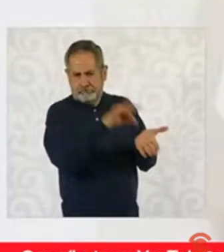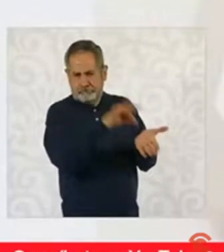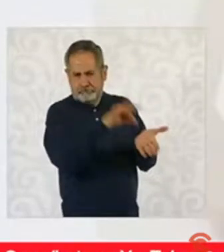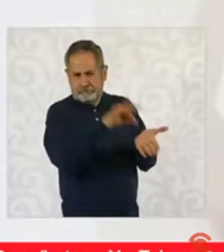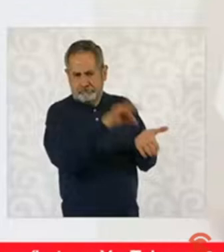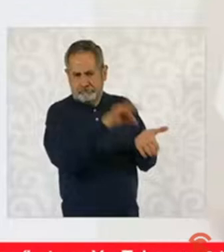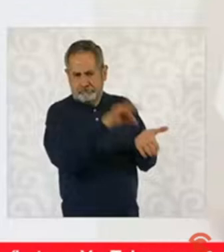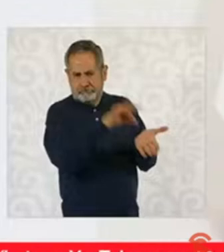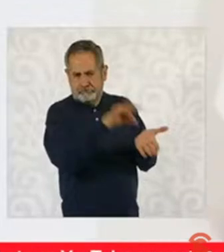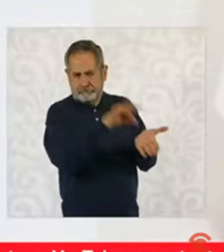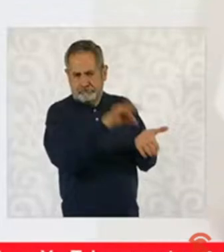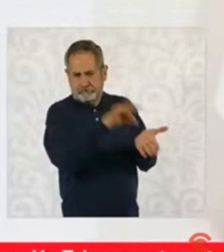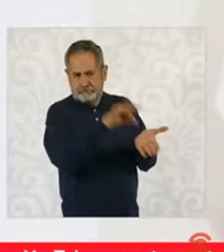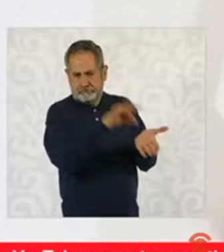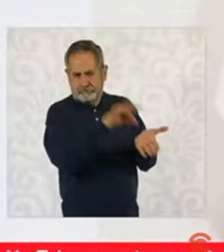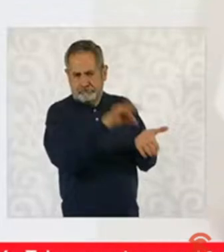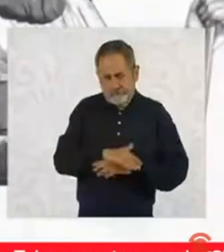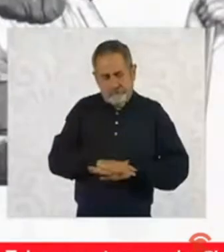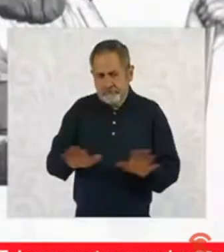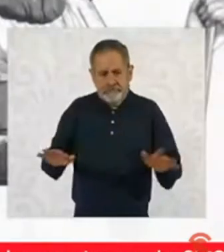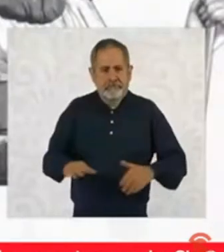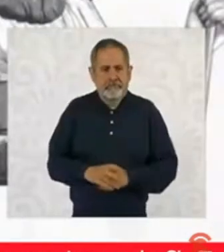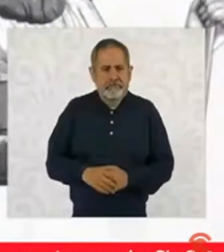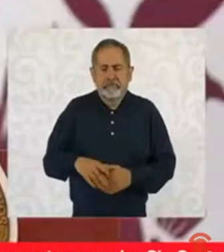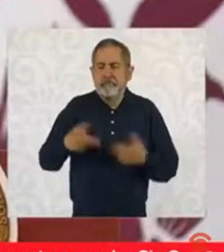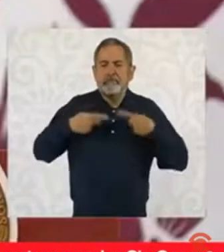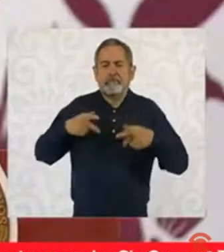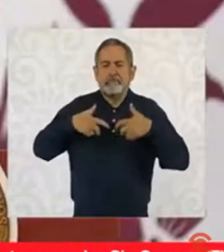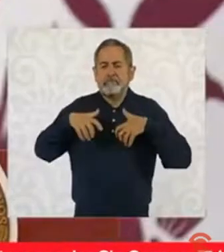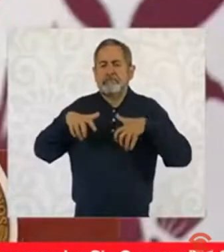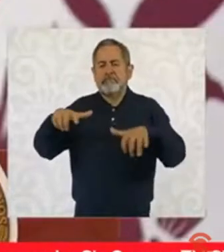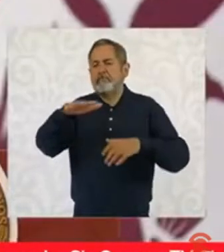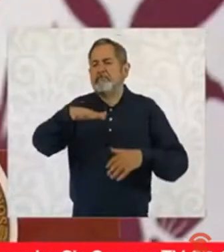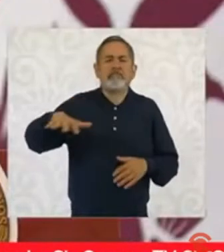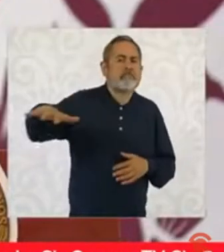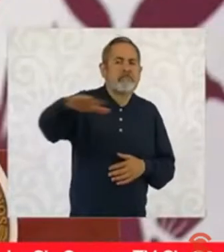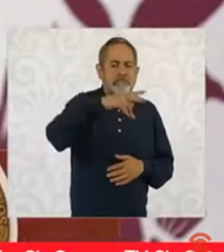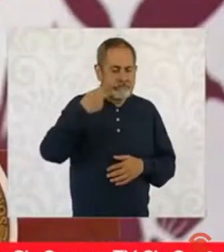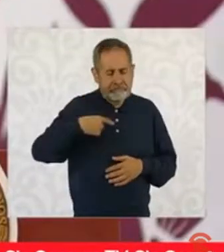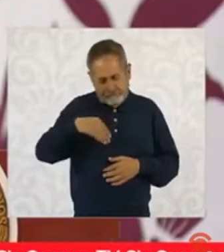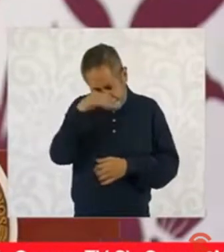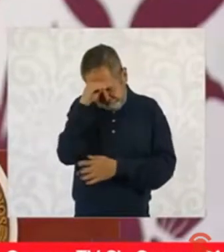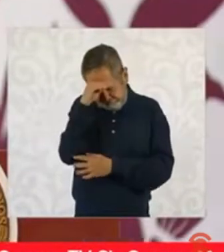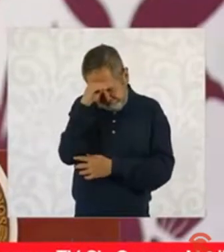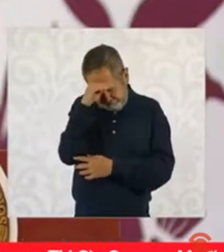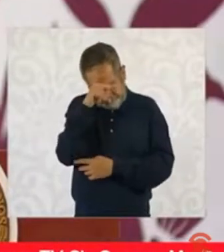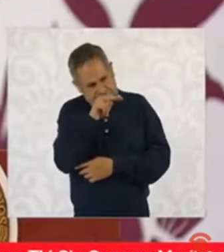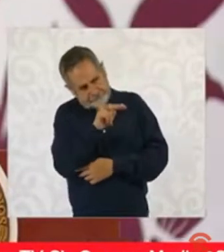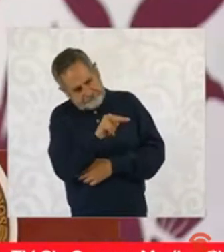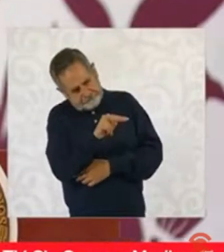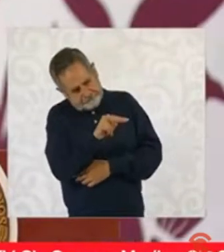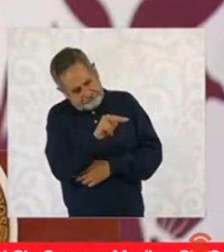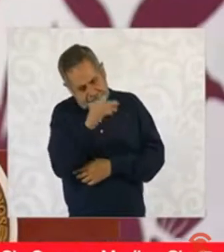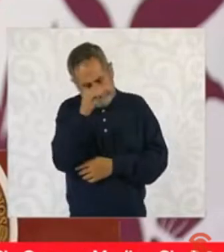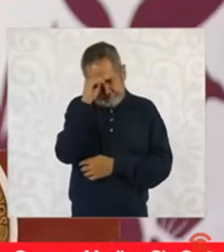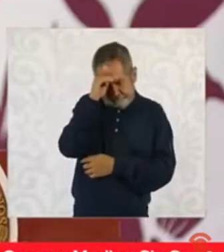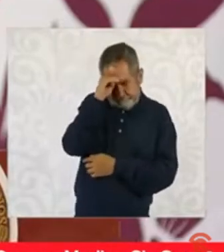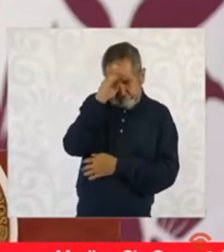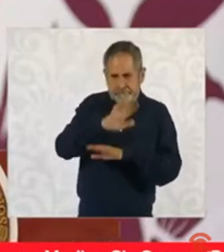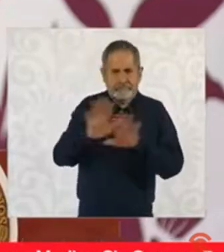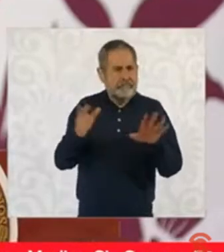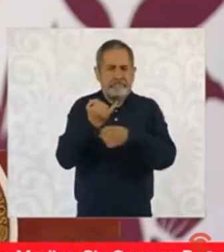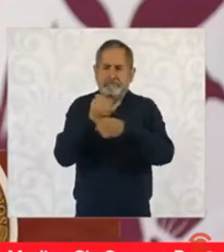ya que la ciudadanía, que el pueblo de México pues tenga la